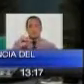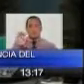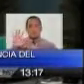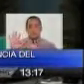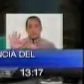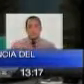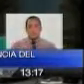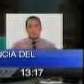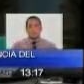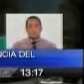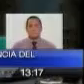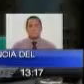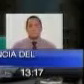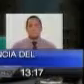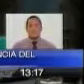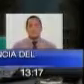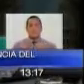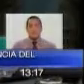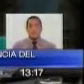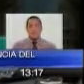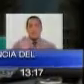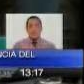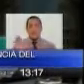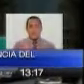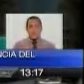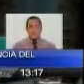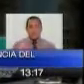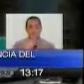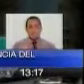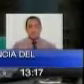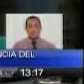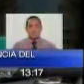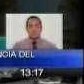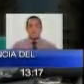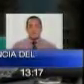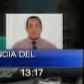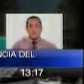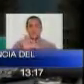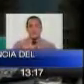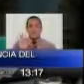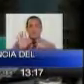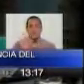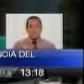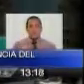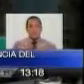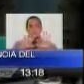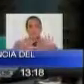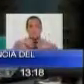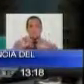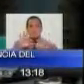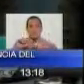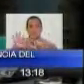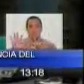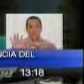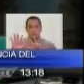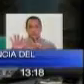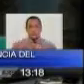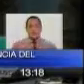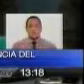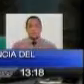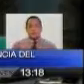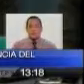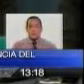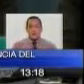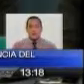29.809, y también la ley de defensa del Estado. El decreto legislativo 1068 determina